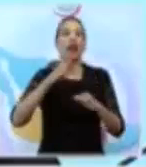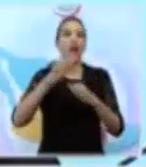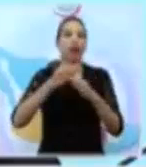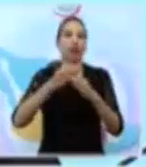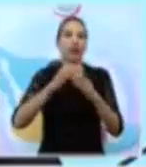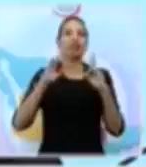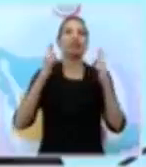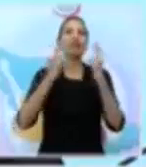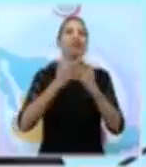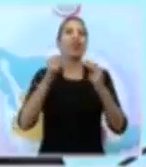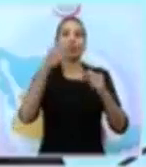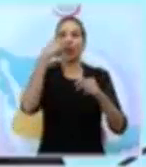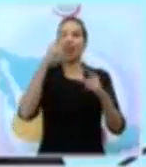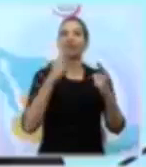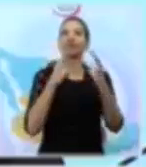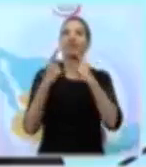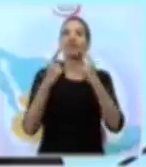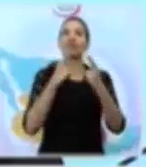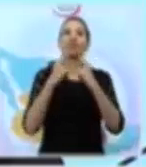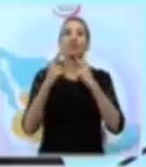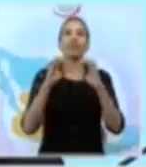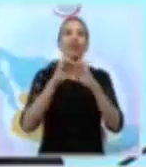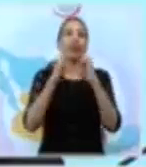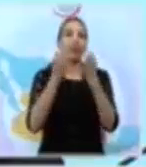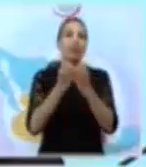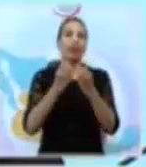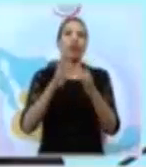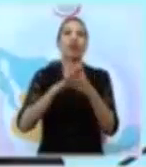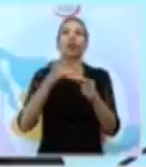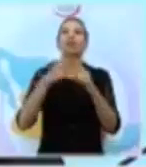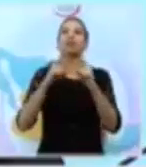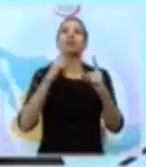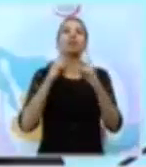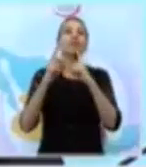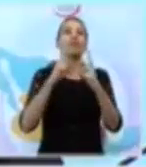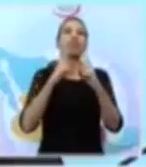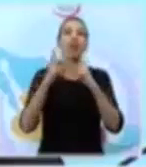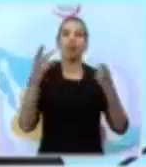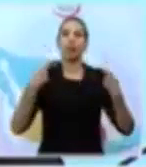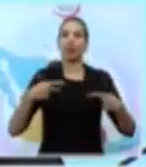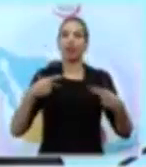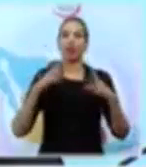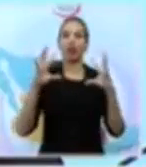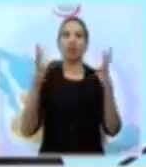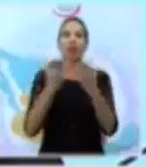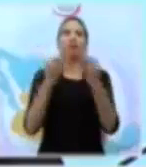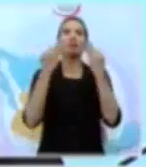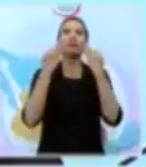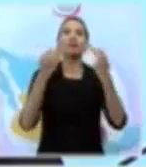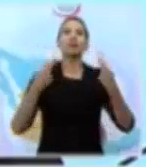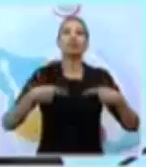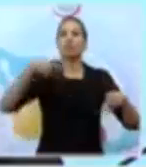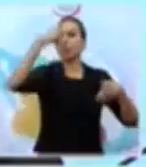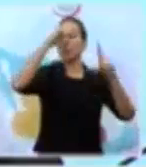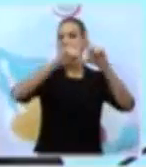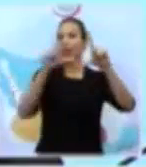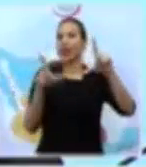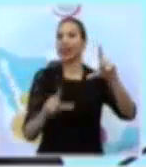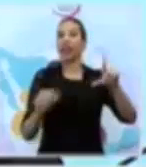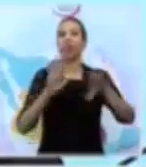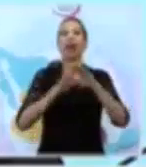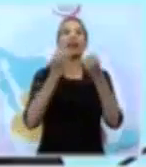de este evento. Son diálogos públicos por un México